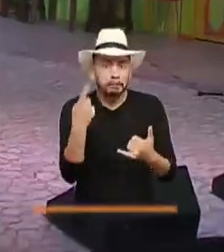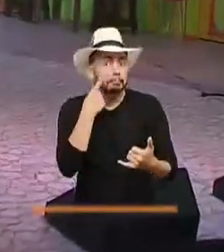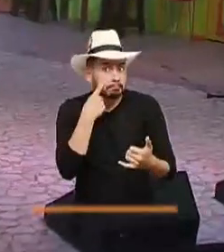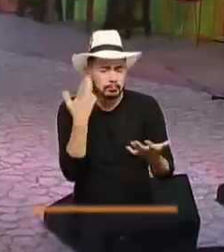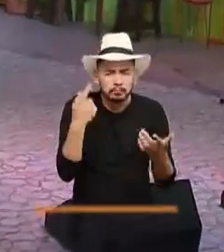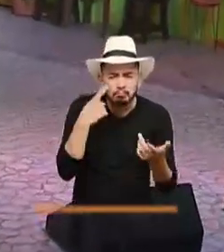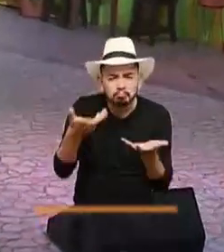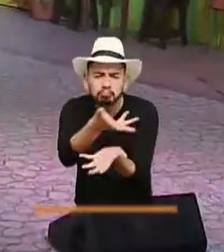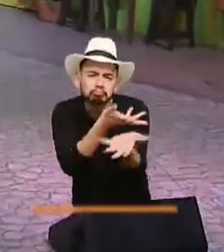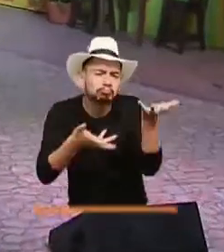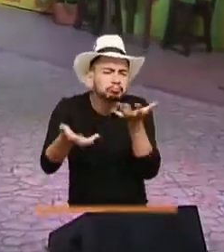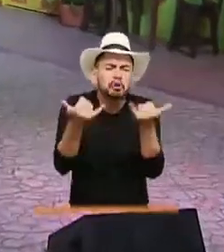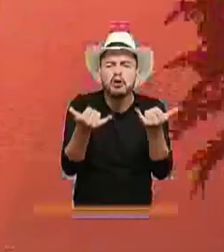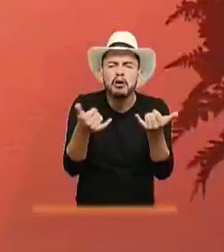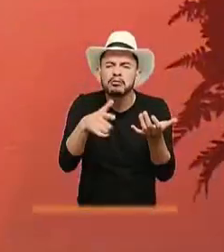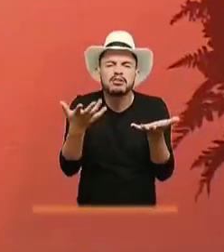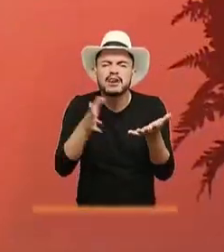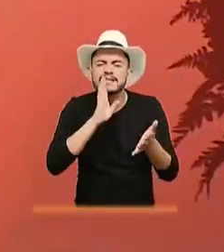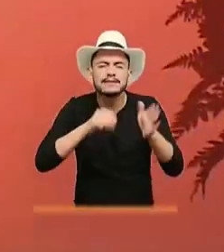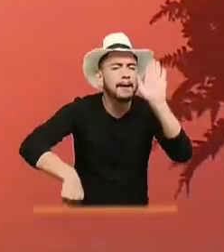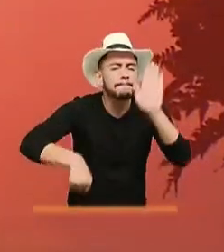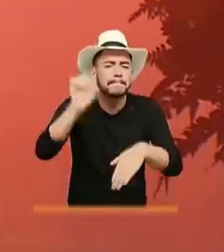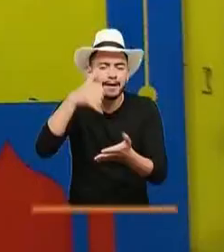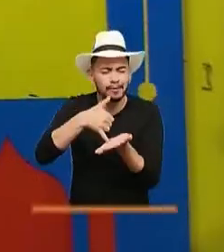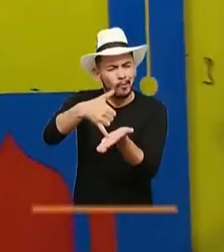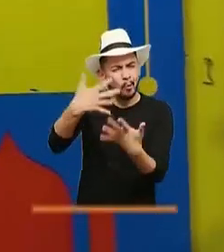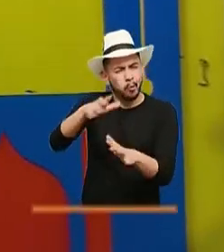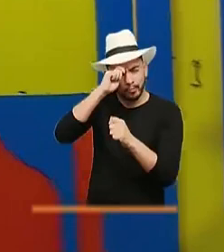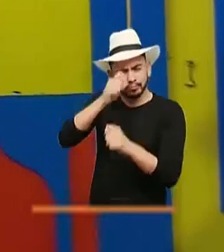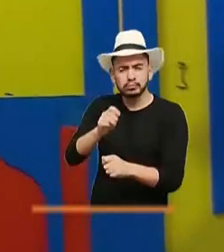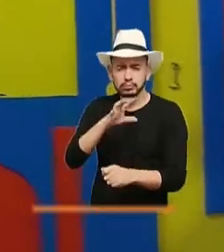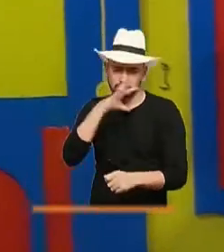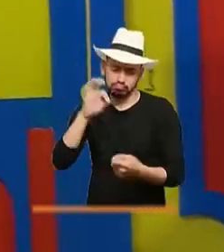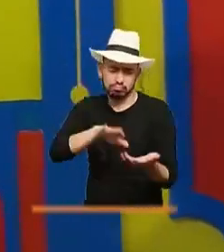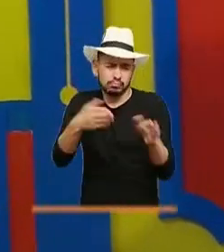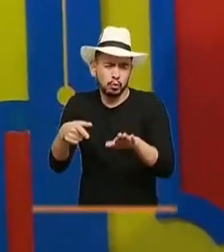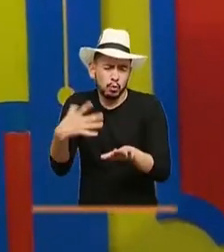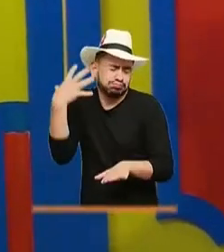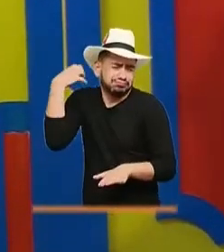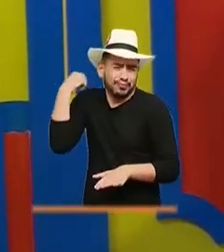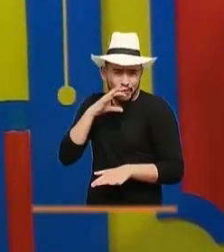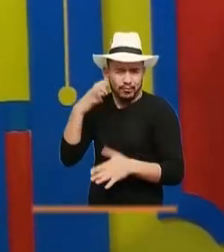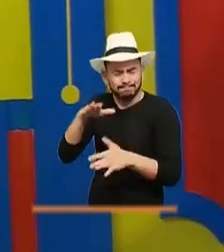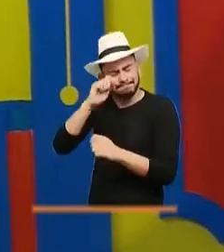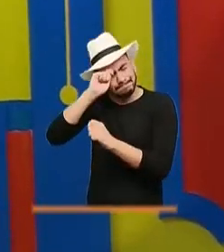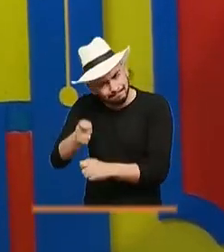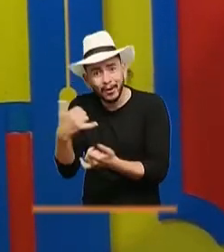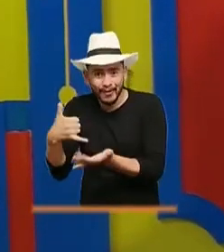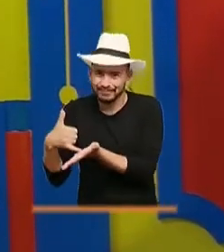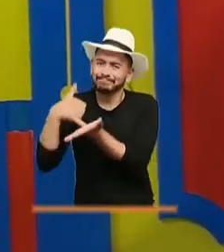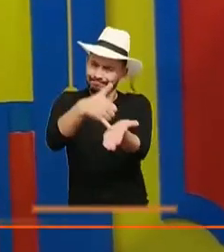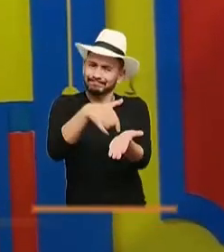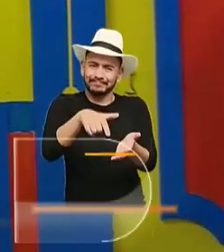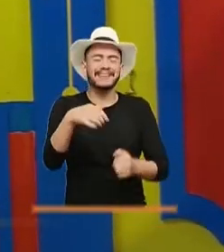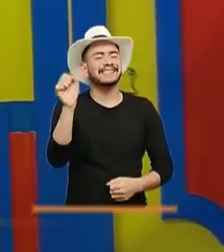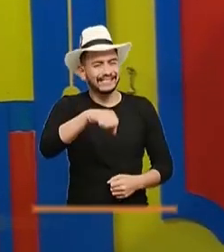noche, de Pedrito Fernández, Pedro Mariano Fernández. Claro que sí, dice. Y es que a partir de este momento todos ustedes pueden